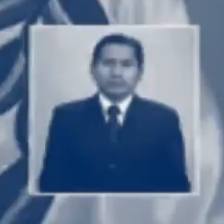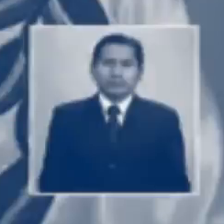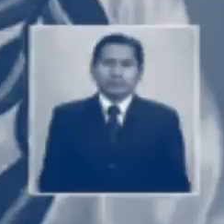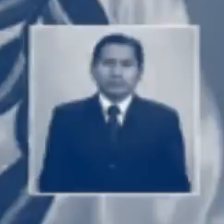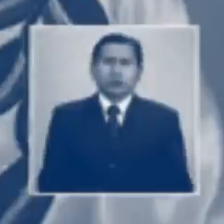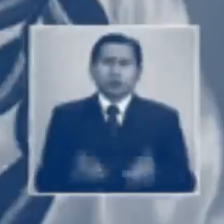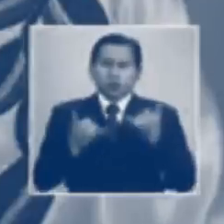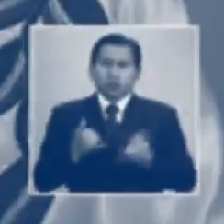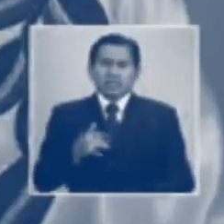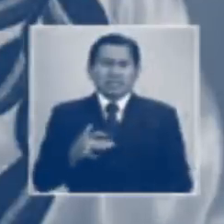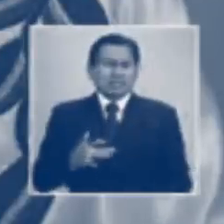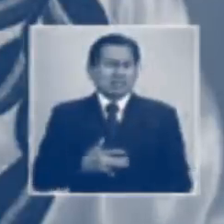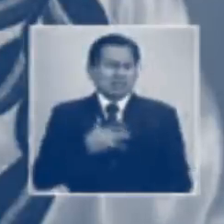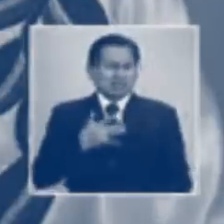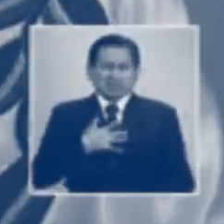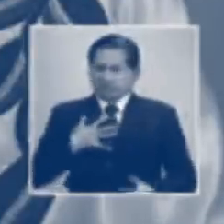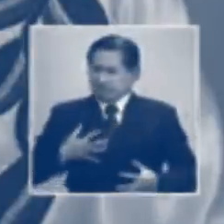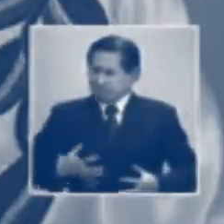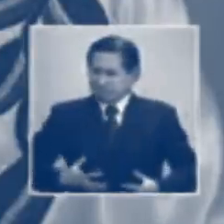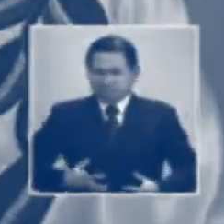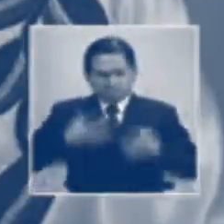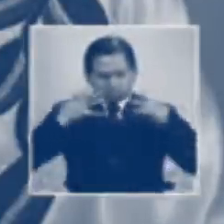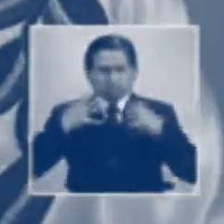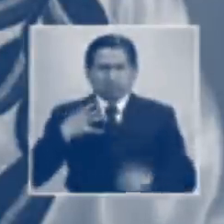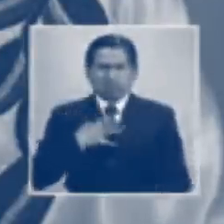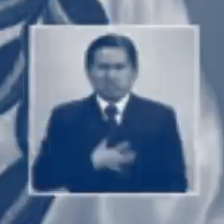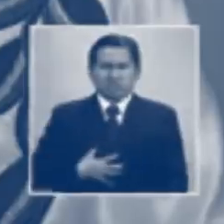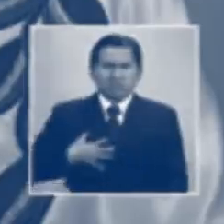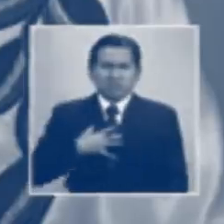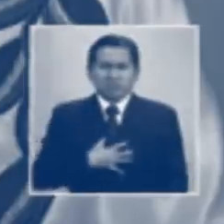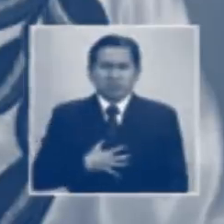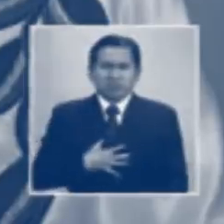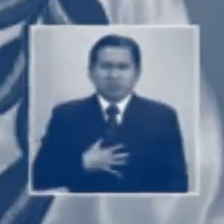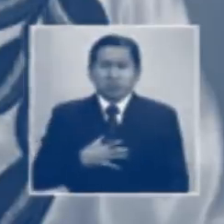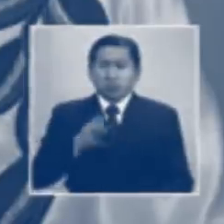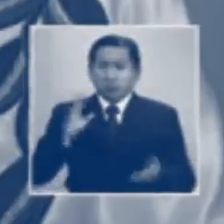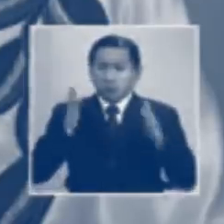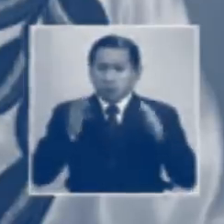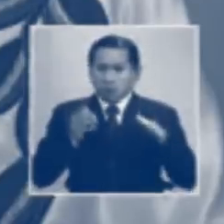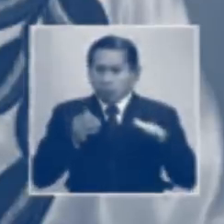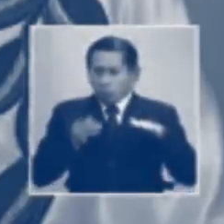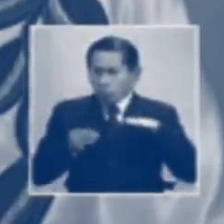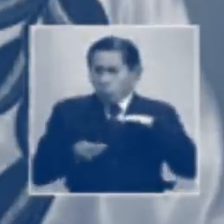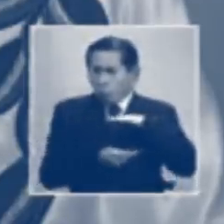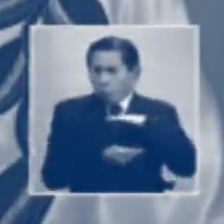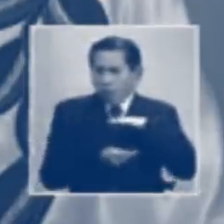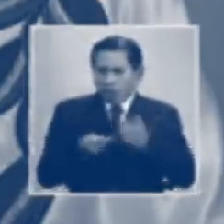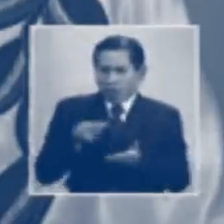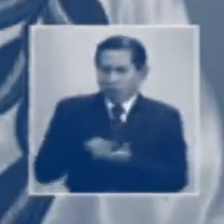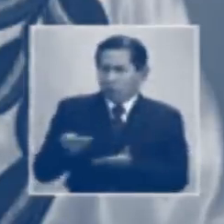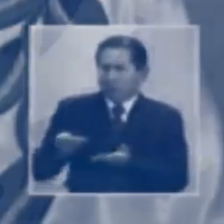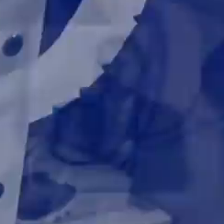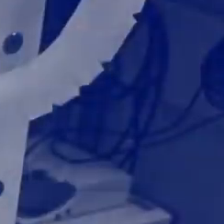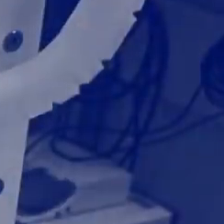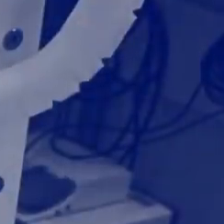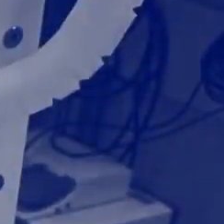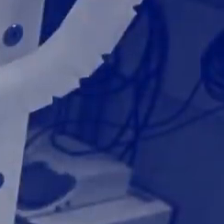Hoy me siento muy indignada y molesta por la posible corrupción en la compra de los respiradores